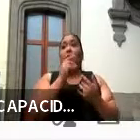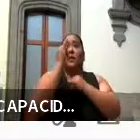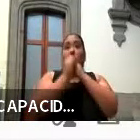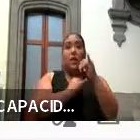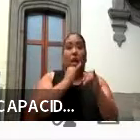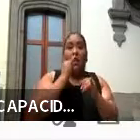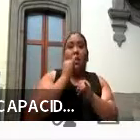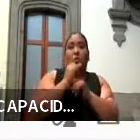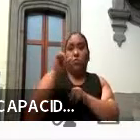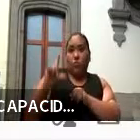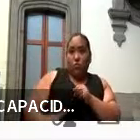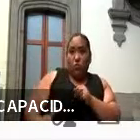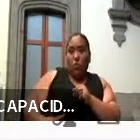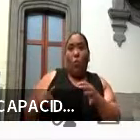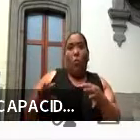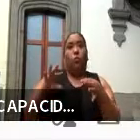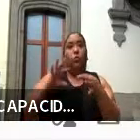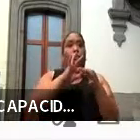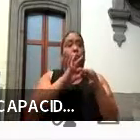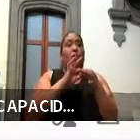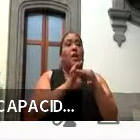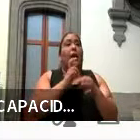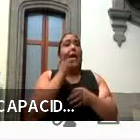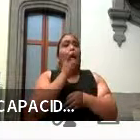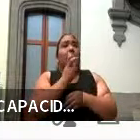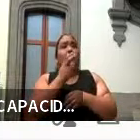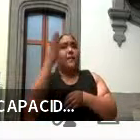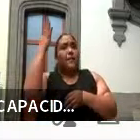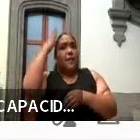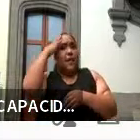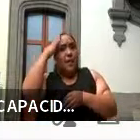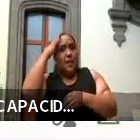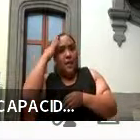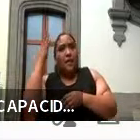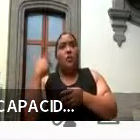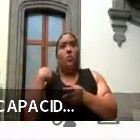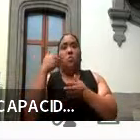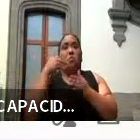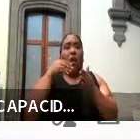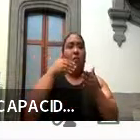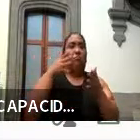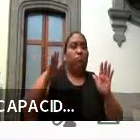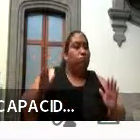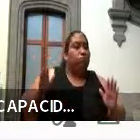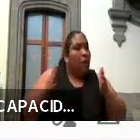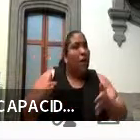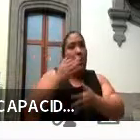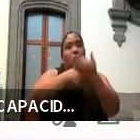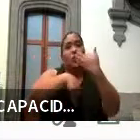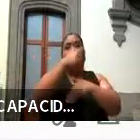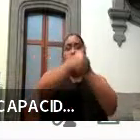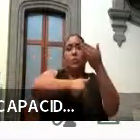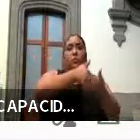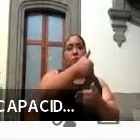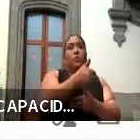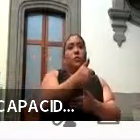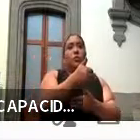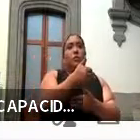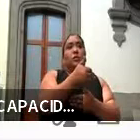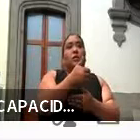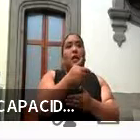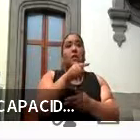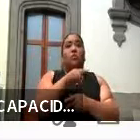intergubernamental, tomó el liderazgo para empujar este proceso y llamó e involucró a